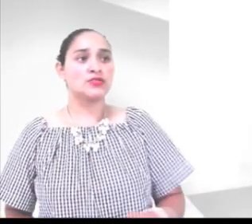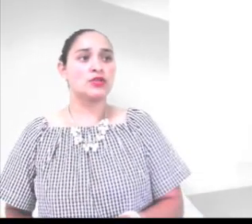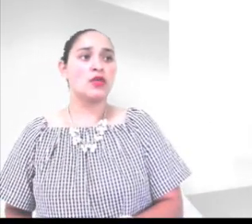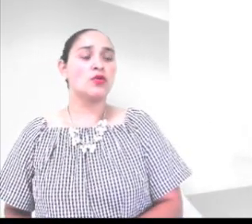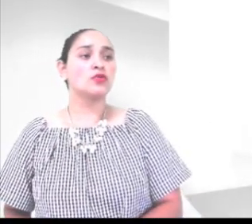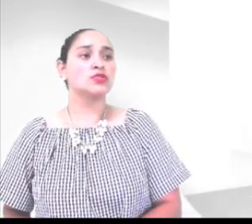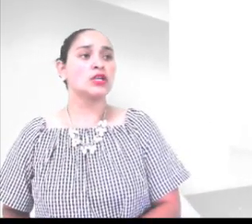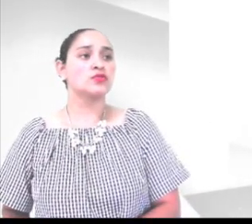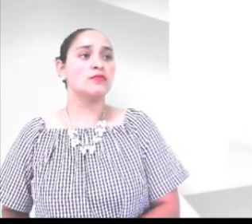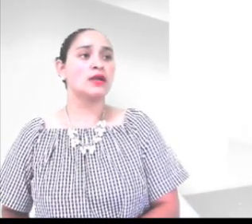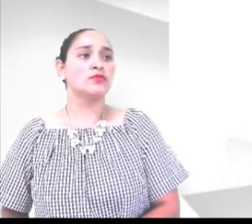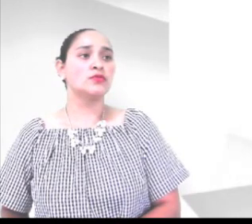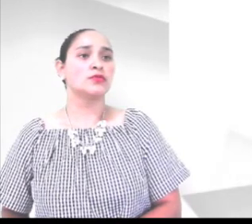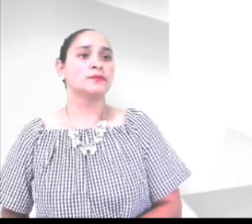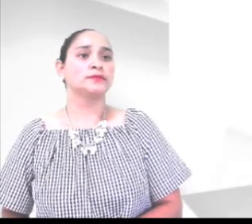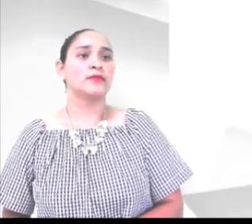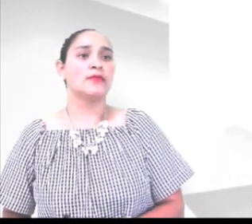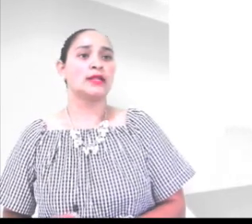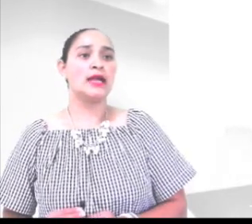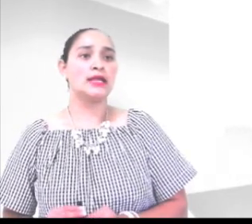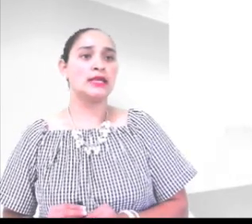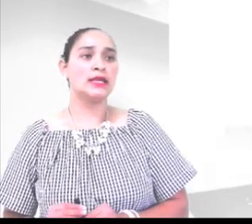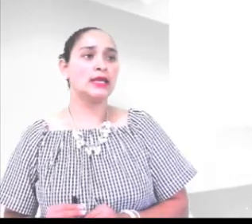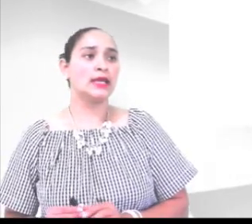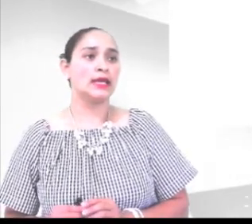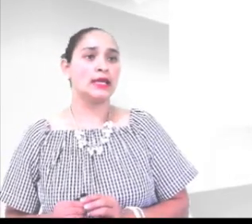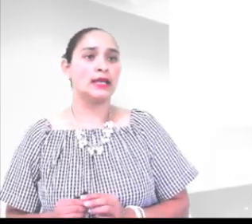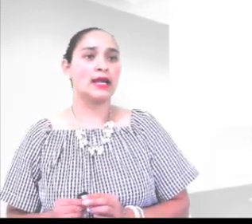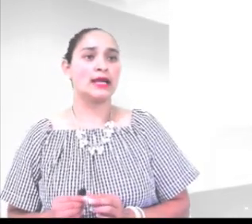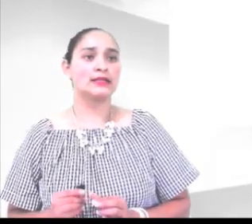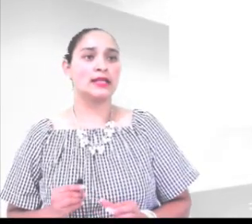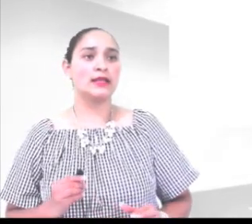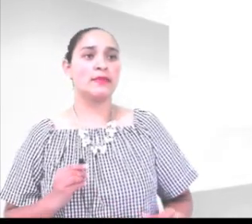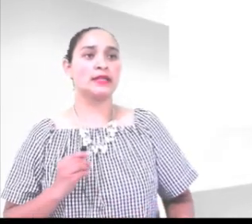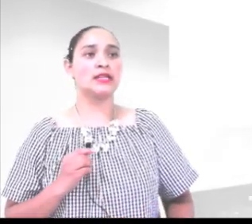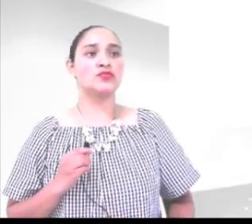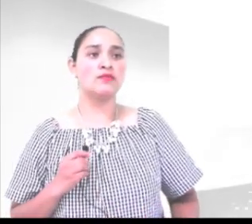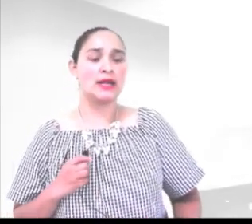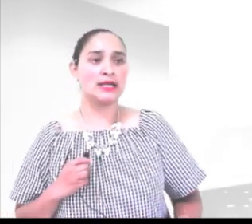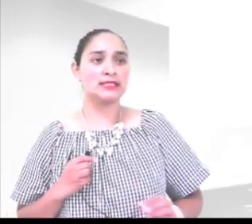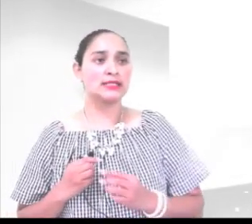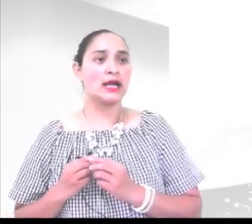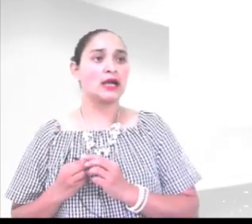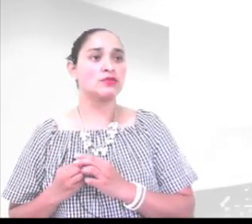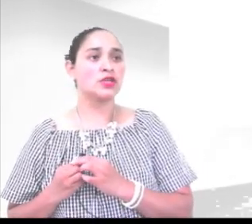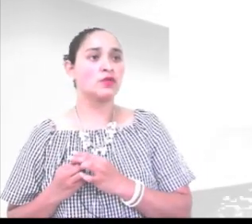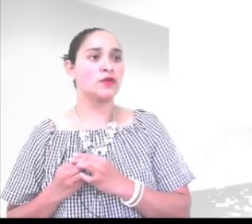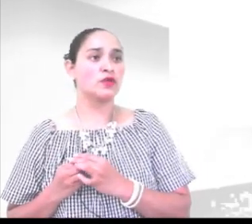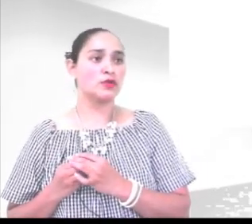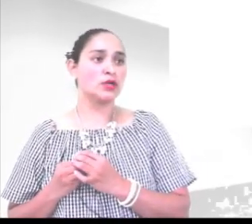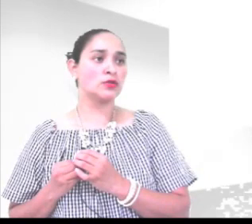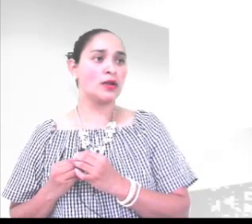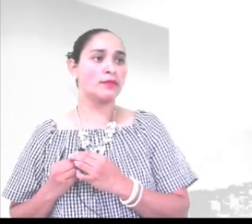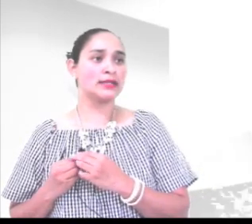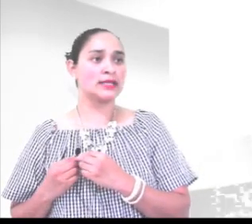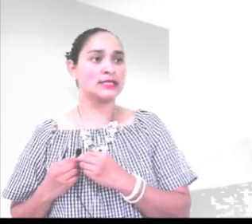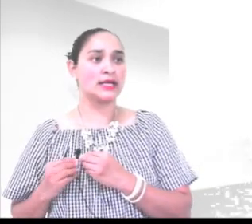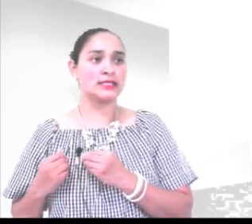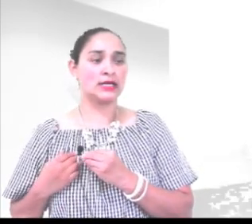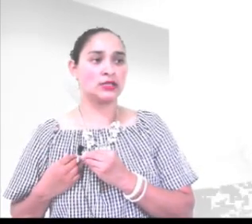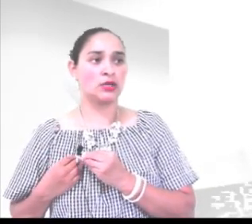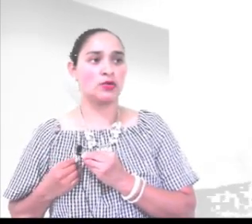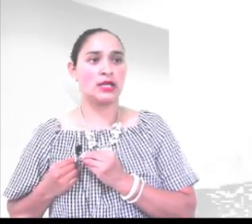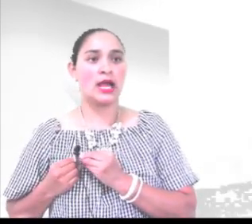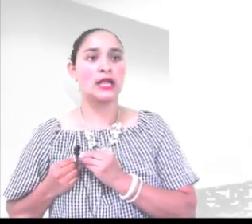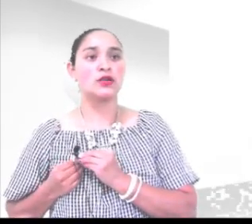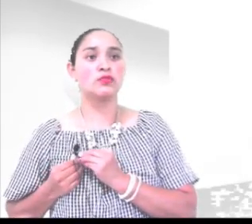están relacionados con los seres humanos, ¿verdad? Y la cantidad de pérdidas humanas a causa de un fenómeno natural pertenecen a